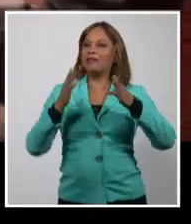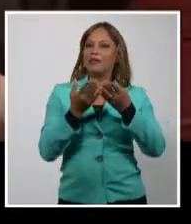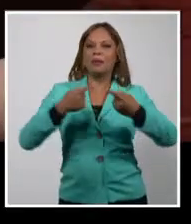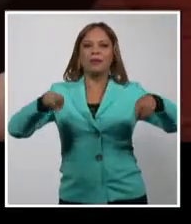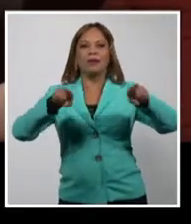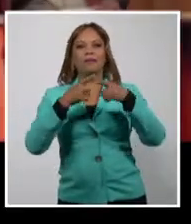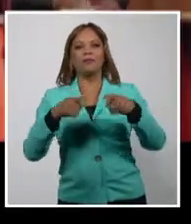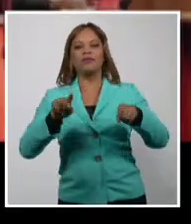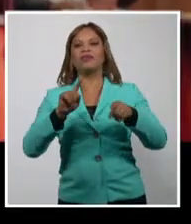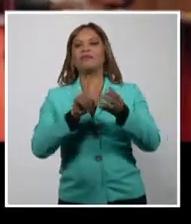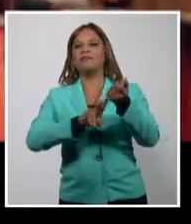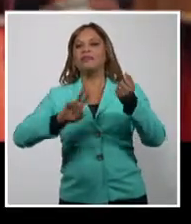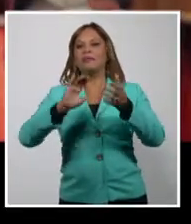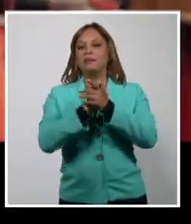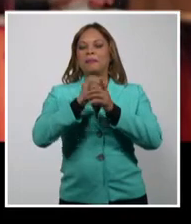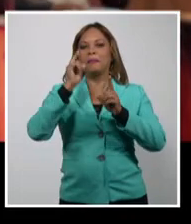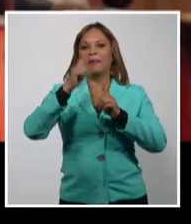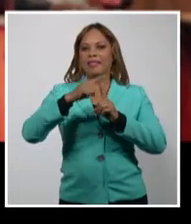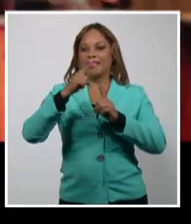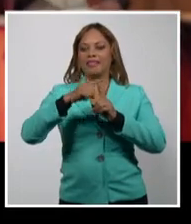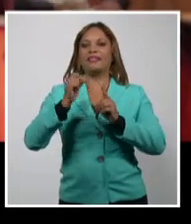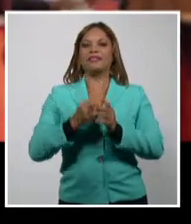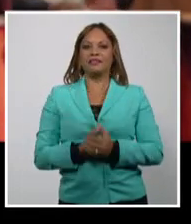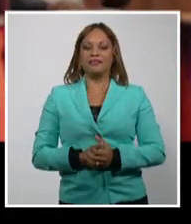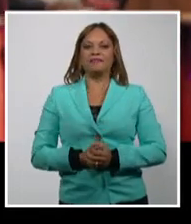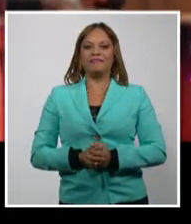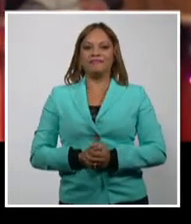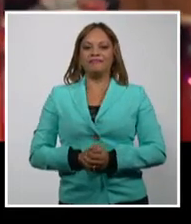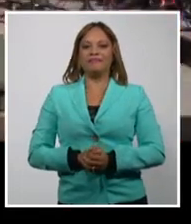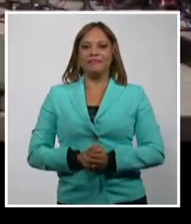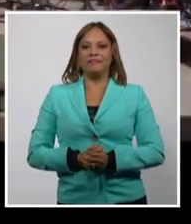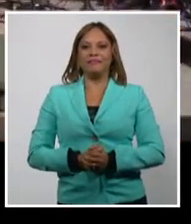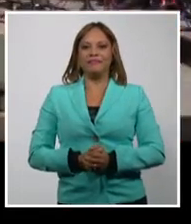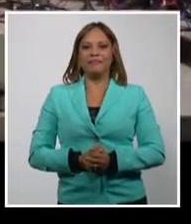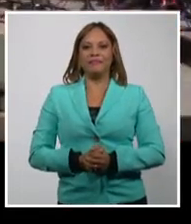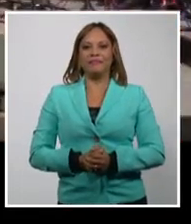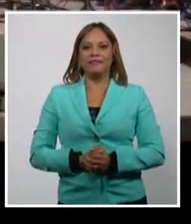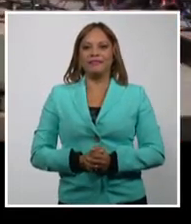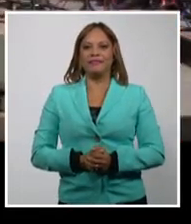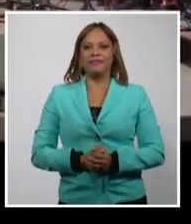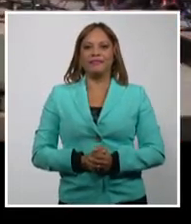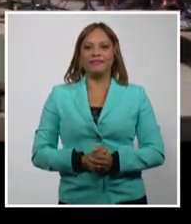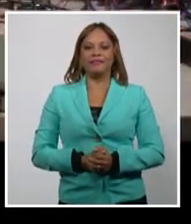Claudia Álvarez Ferrales, Sistema Informativo de la Televisión Cubana.